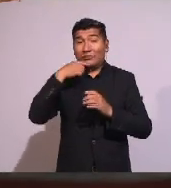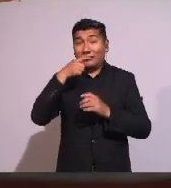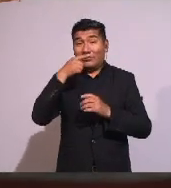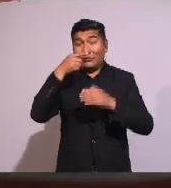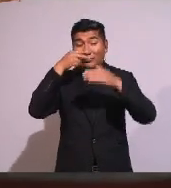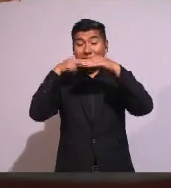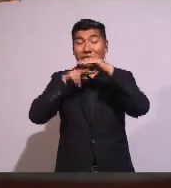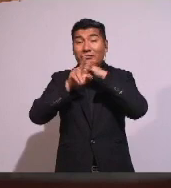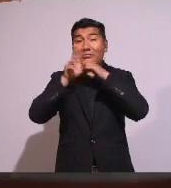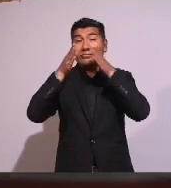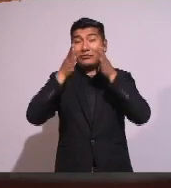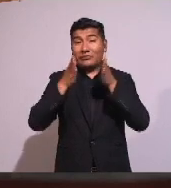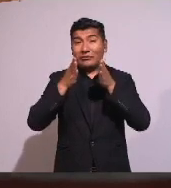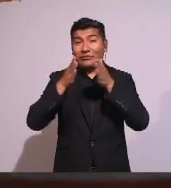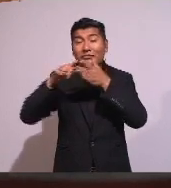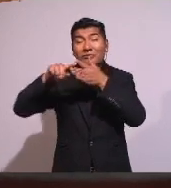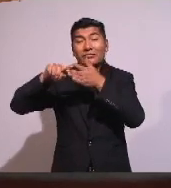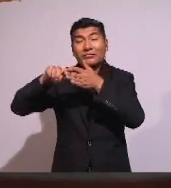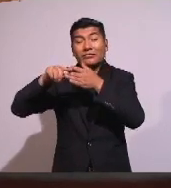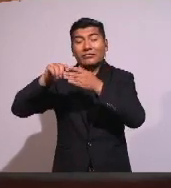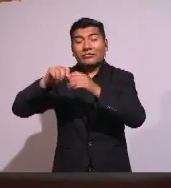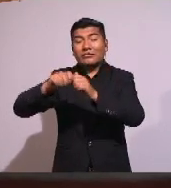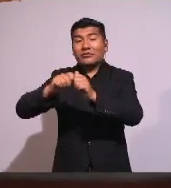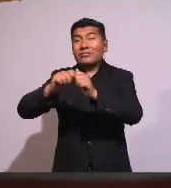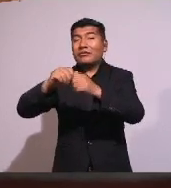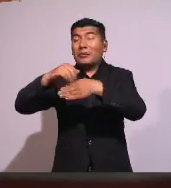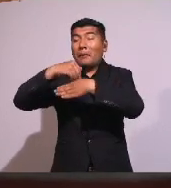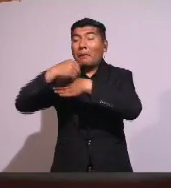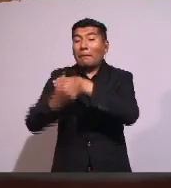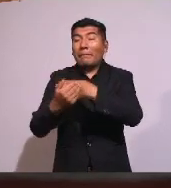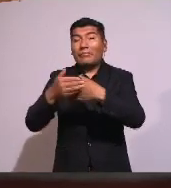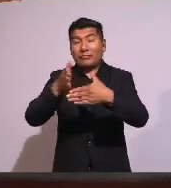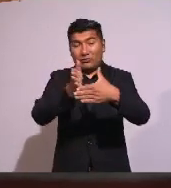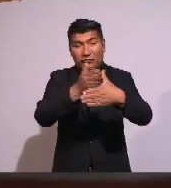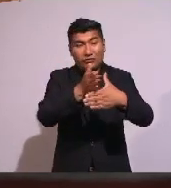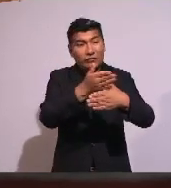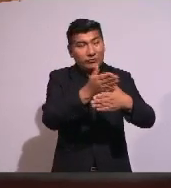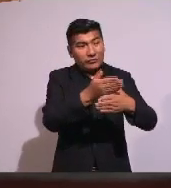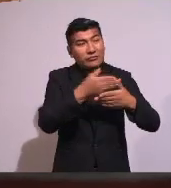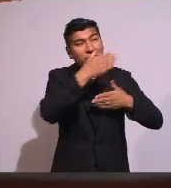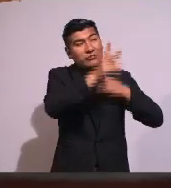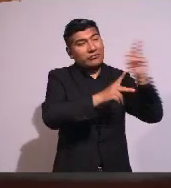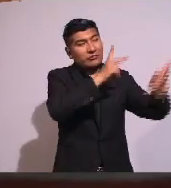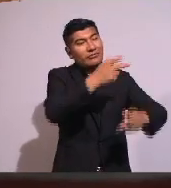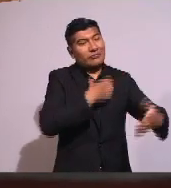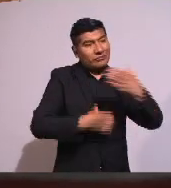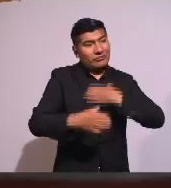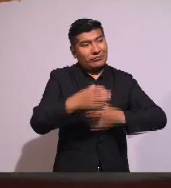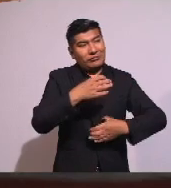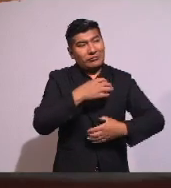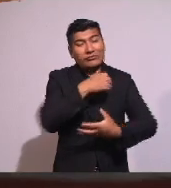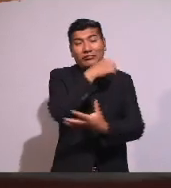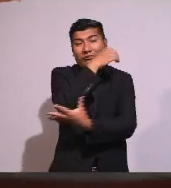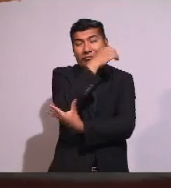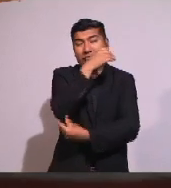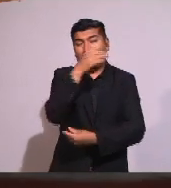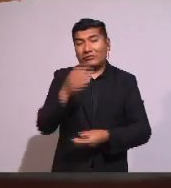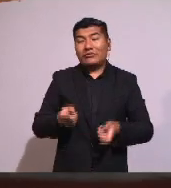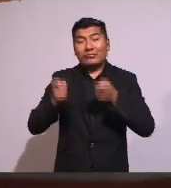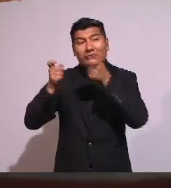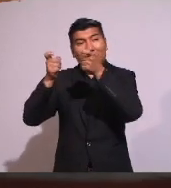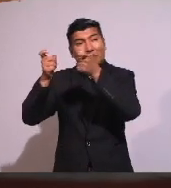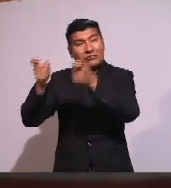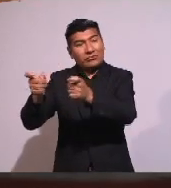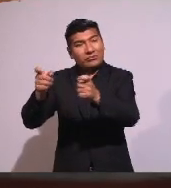profeta: partan su pan con el hambriento, lleven a los pobres, a los sin techo, a